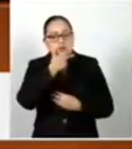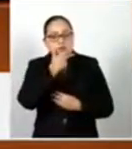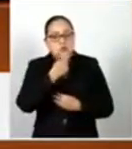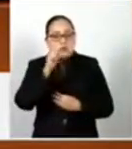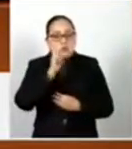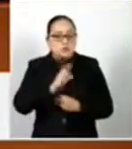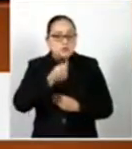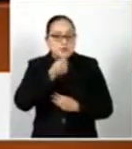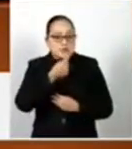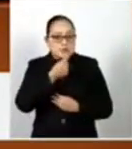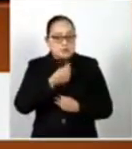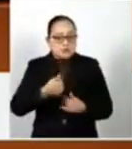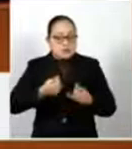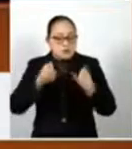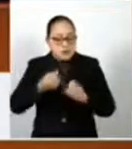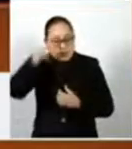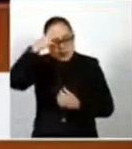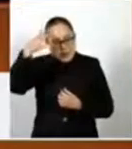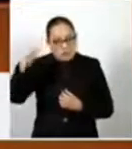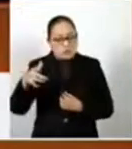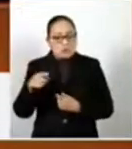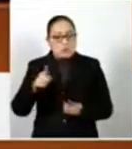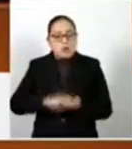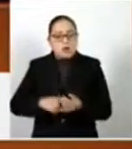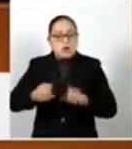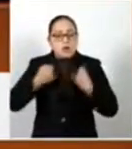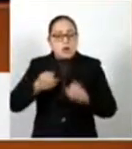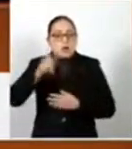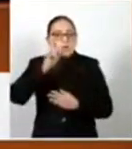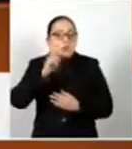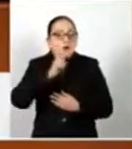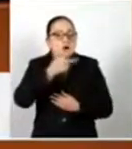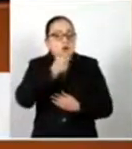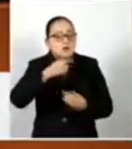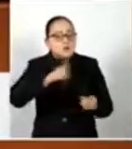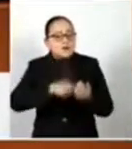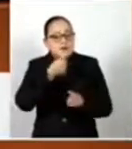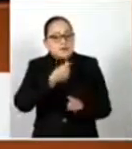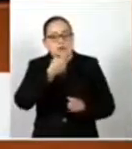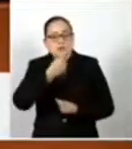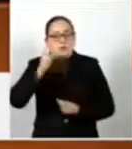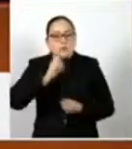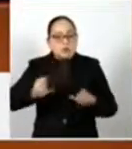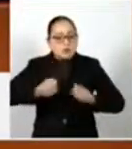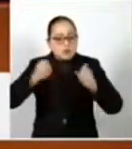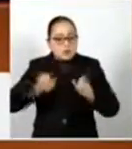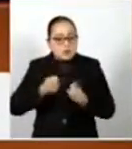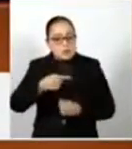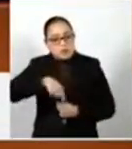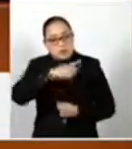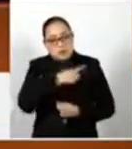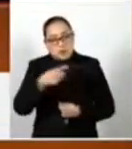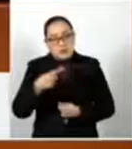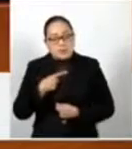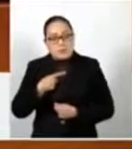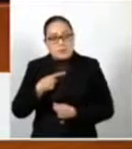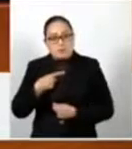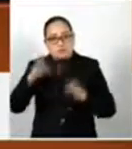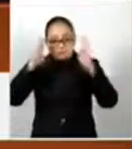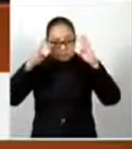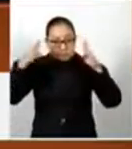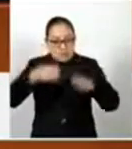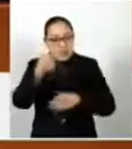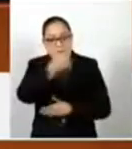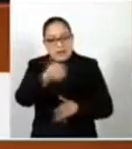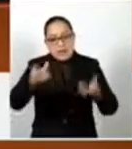de las y los migrantes, adultos, jóvenes, mujeres y hombres, niñas, niños y adolescentes. Debemos considerar que cada